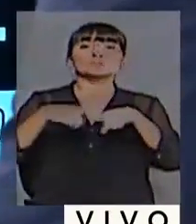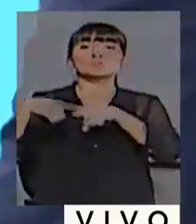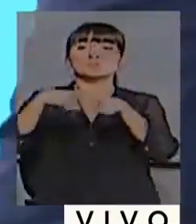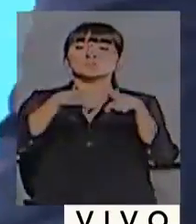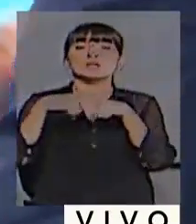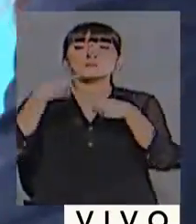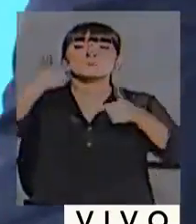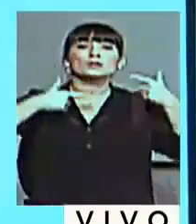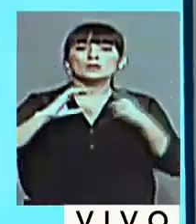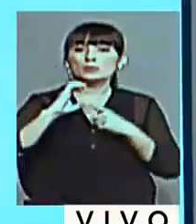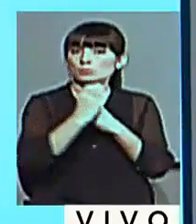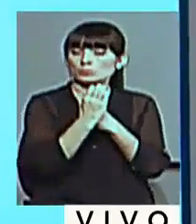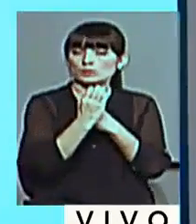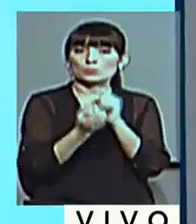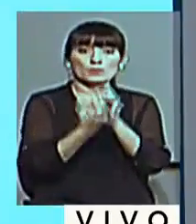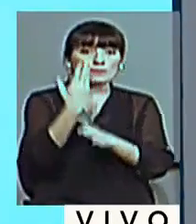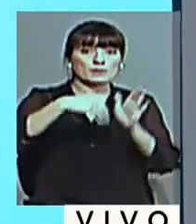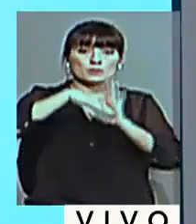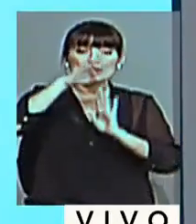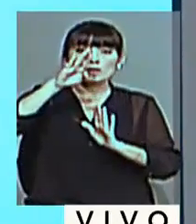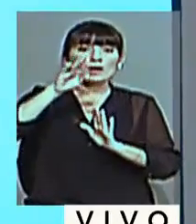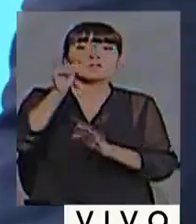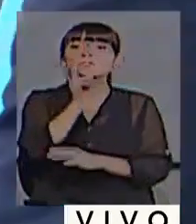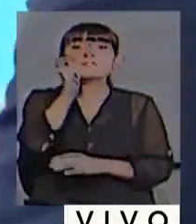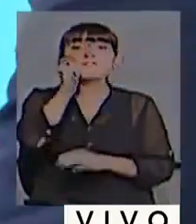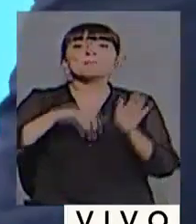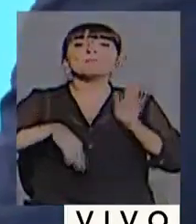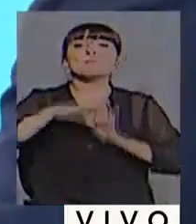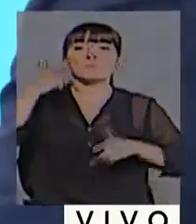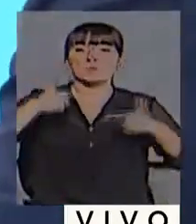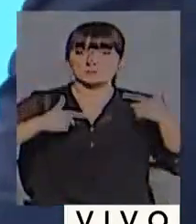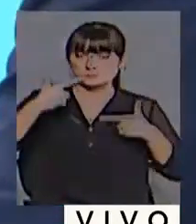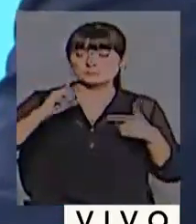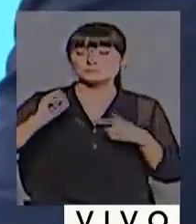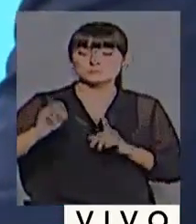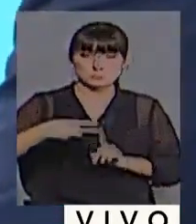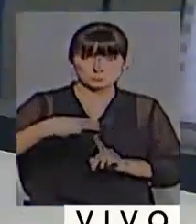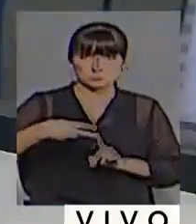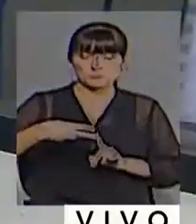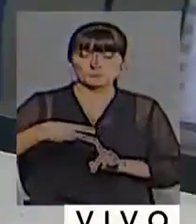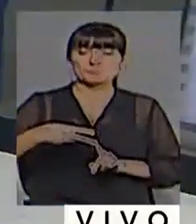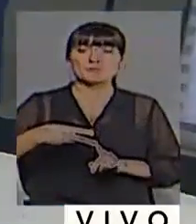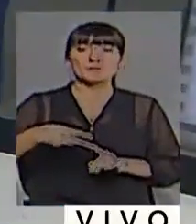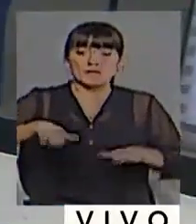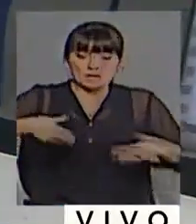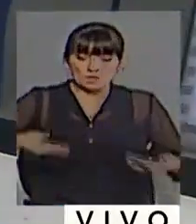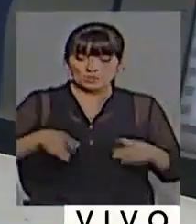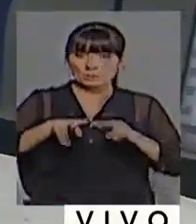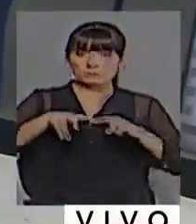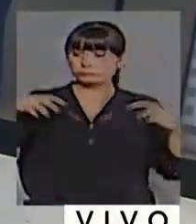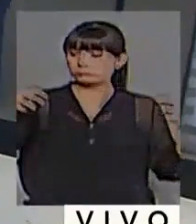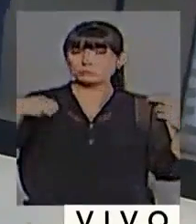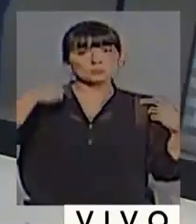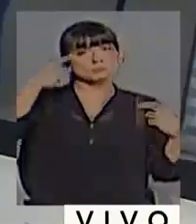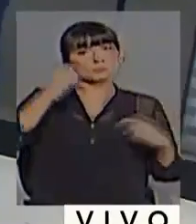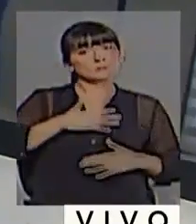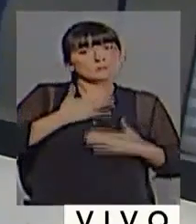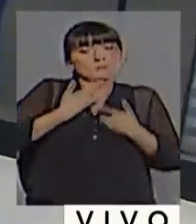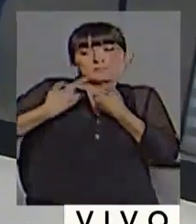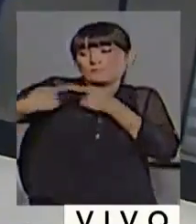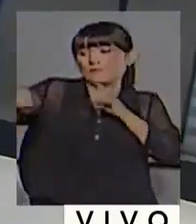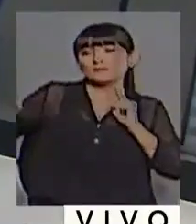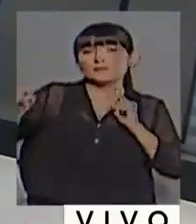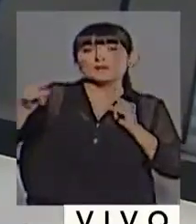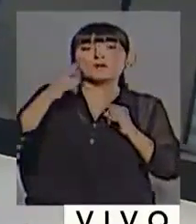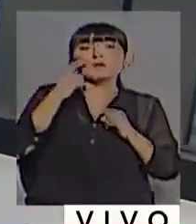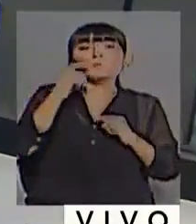así. La nueva mayoría no es una mayoría política. Primero. Segundo, en esta mesa yo percibo una diferencia, al menos con Nelson.